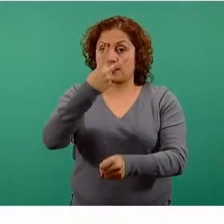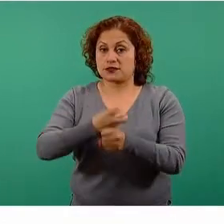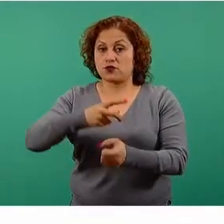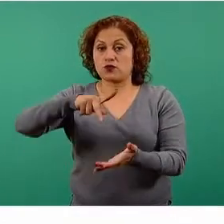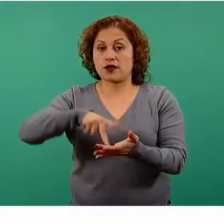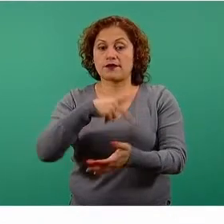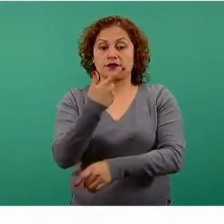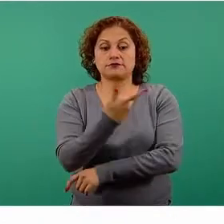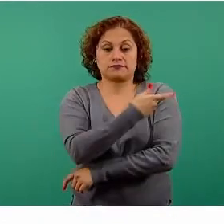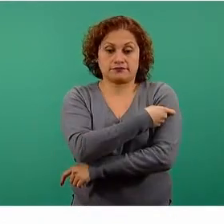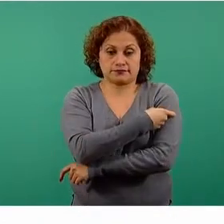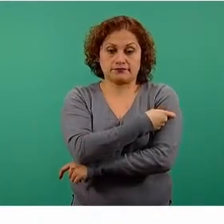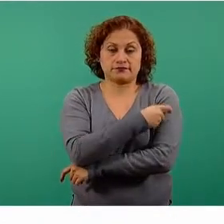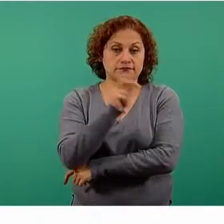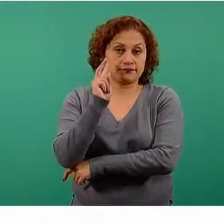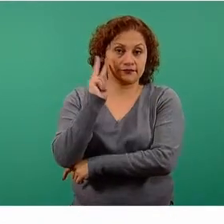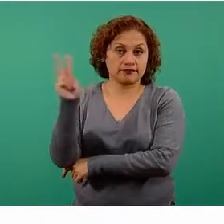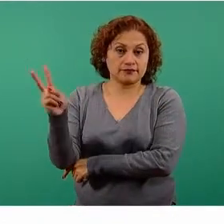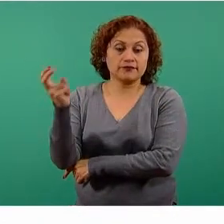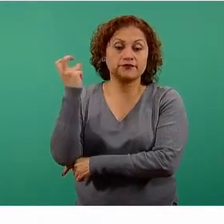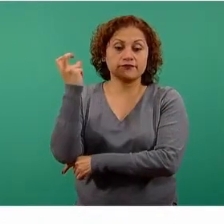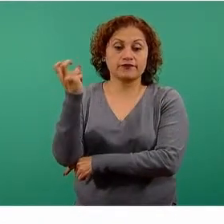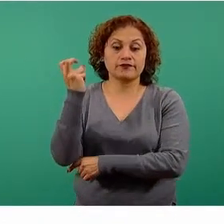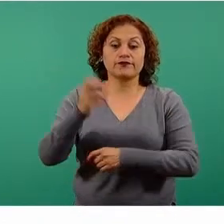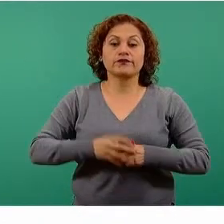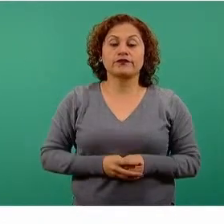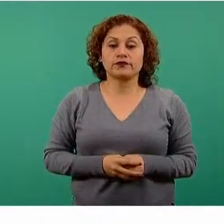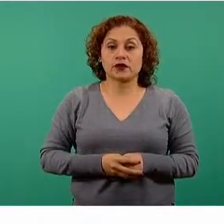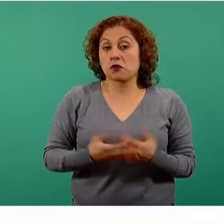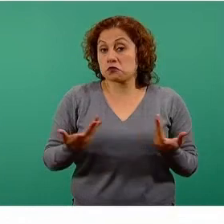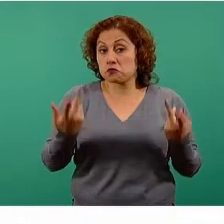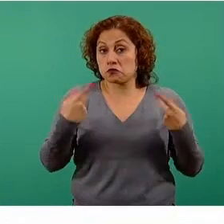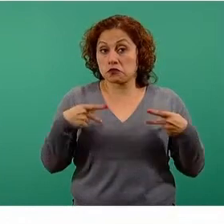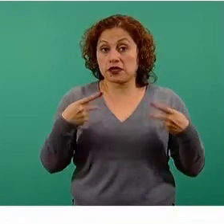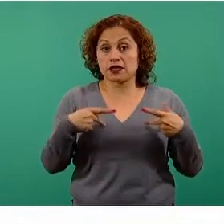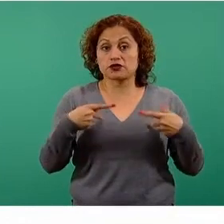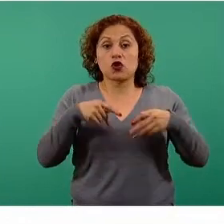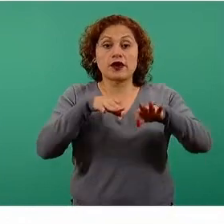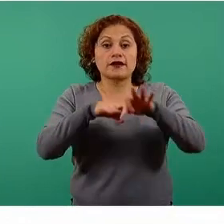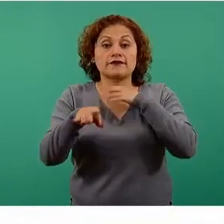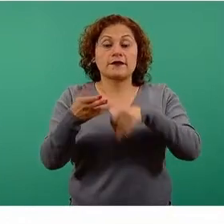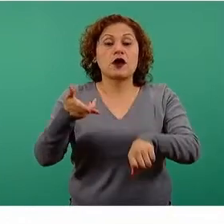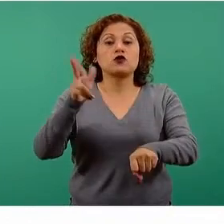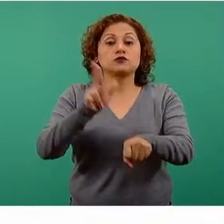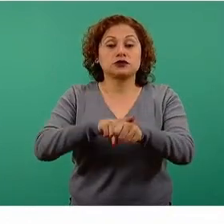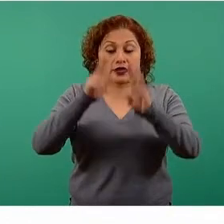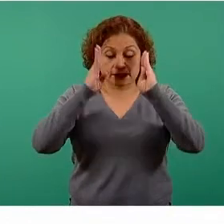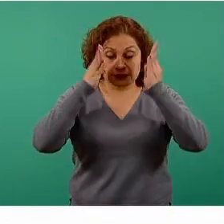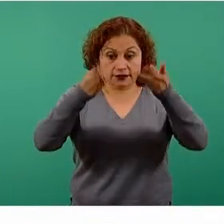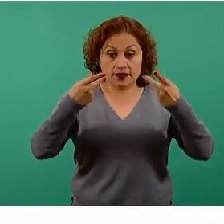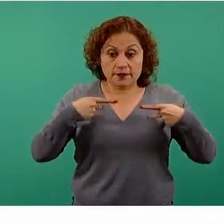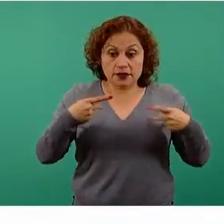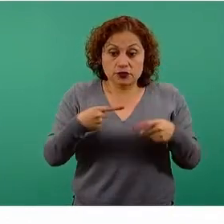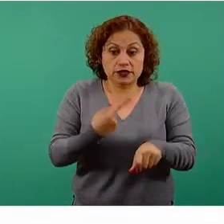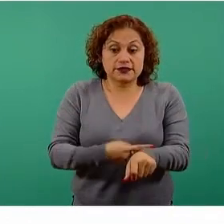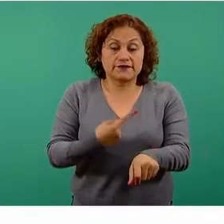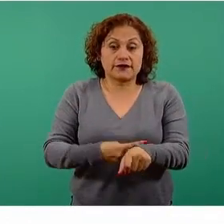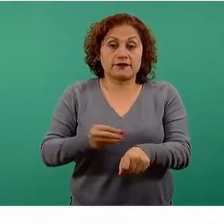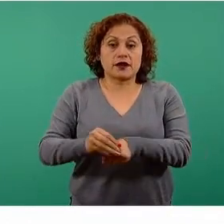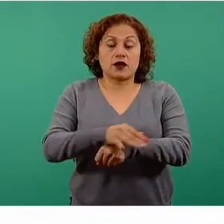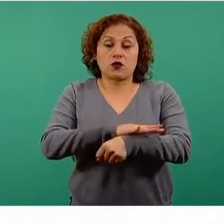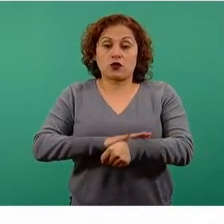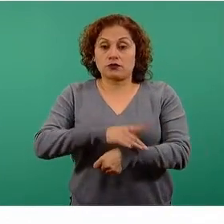recibido en algún momento vacuna contra COVID y trabajan en las unidades clínicas COVID. Recordar que seguimos ampliando la